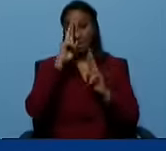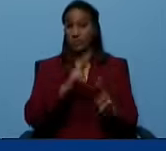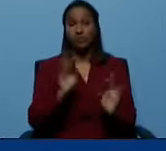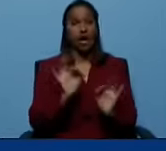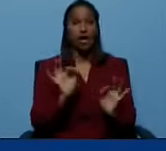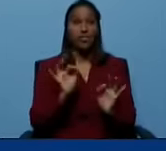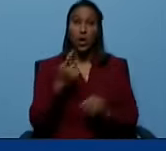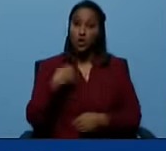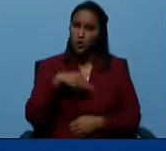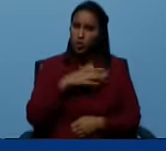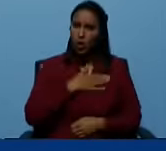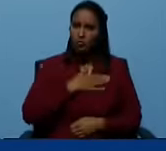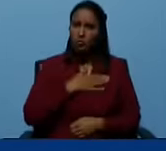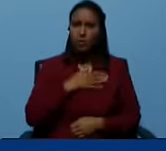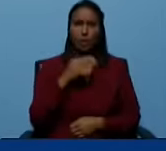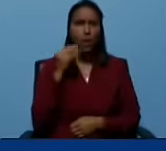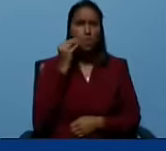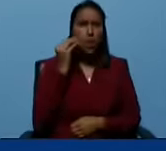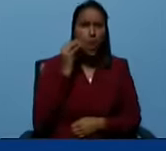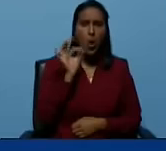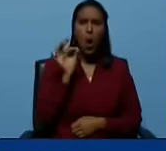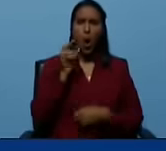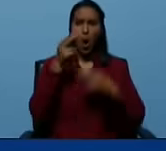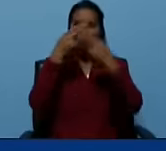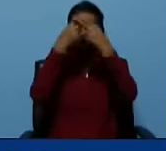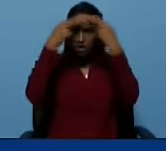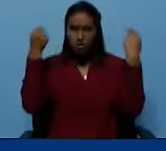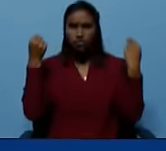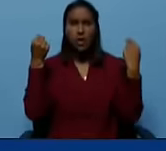inocentes o tontos en el sentido de no darnos cuenta